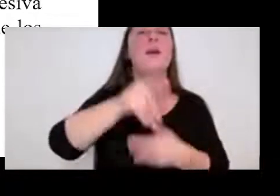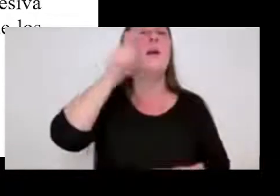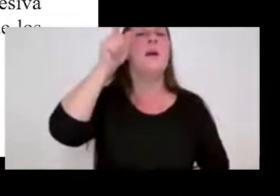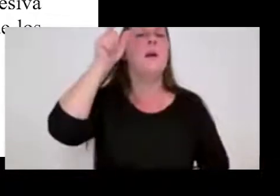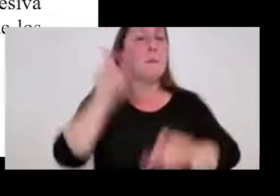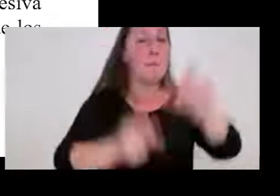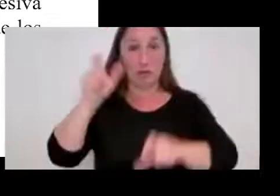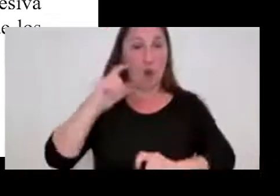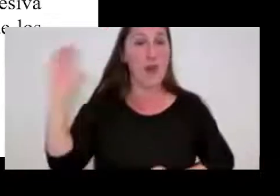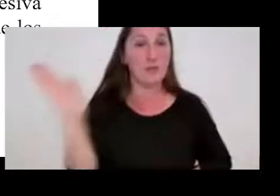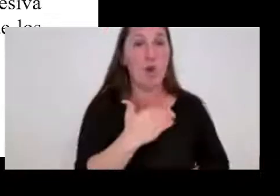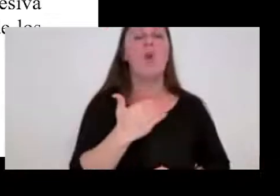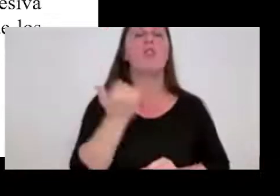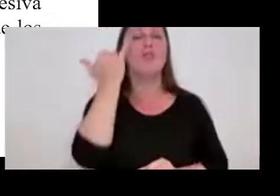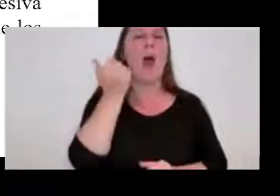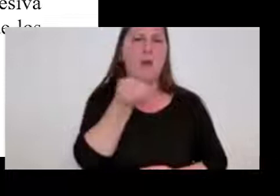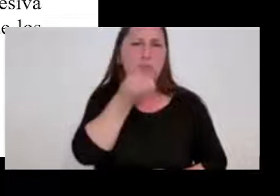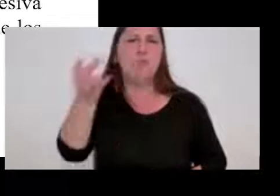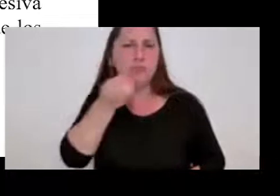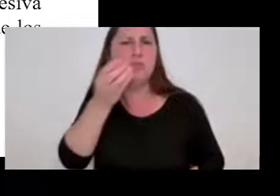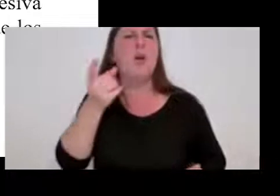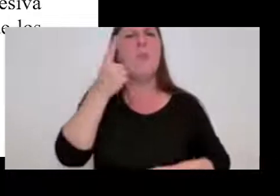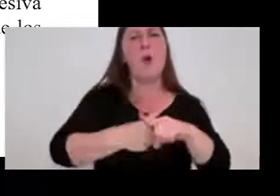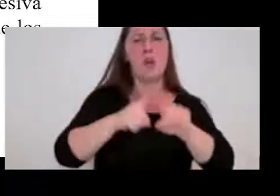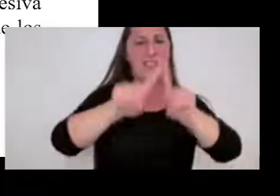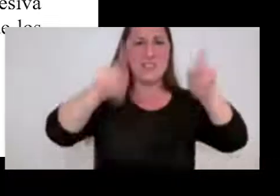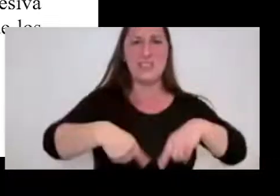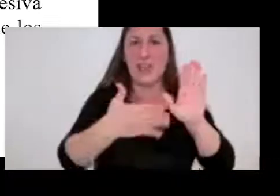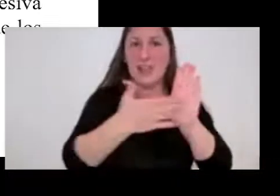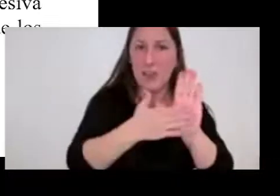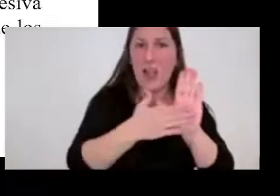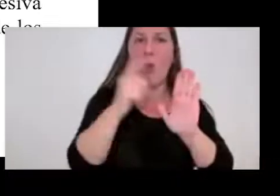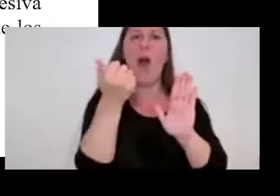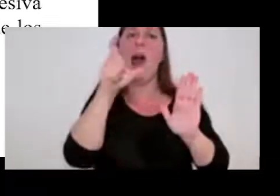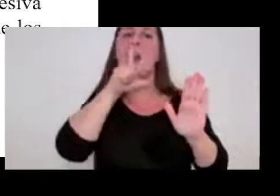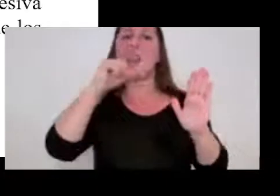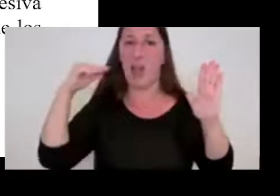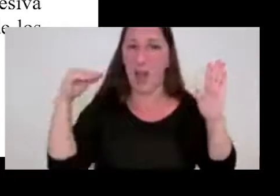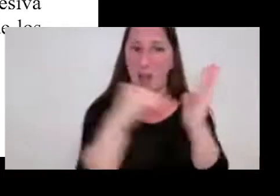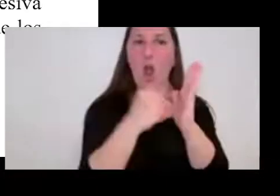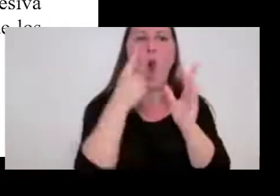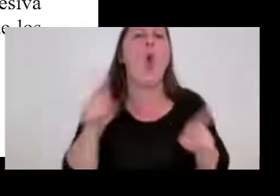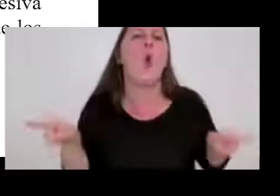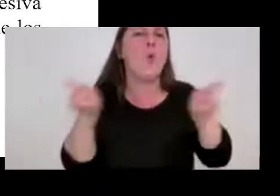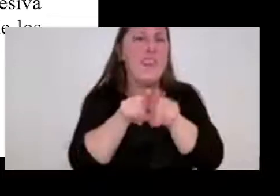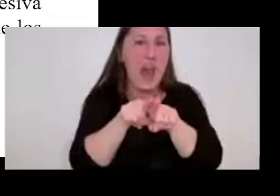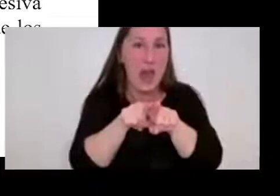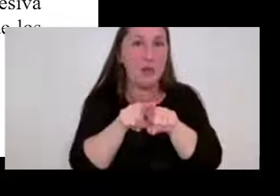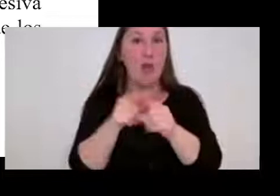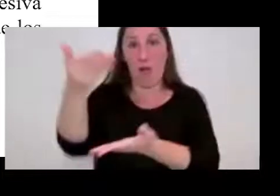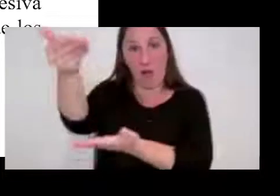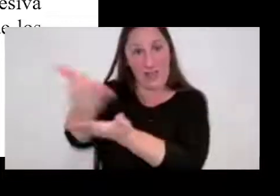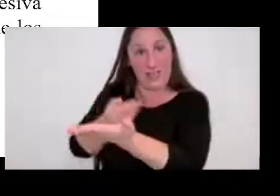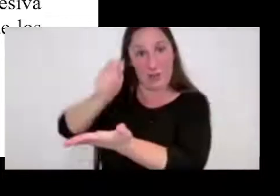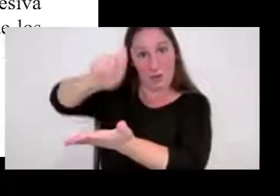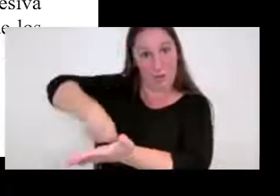tengan exteriorizado, ya sea a través de un certificado o de un acta, ese concubinato ante el registro de personas